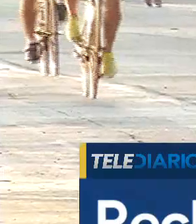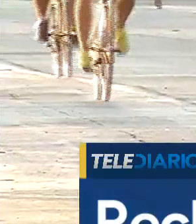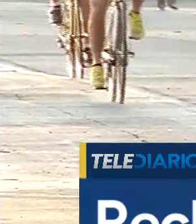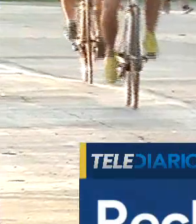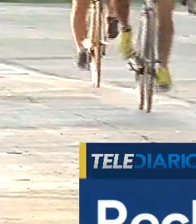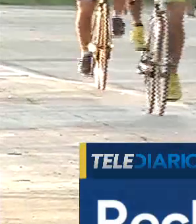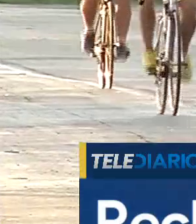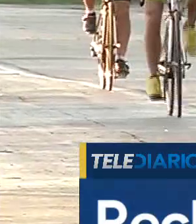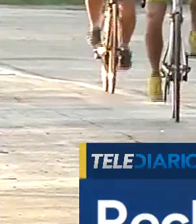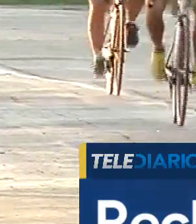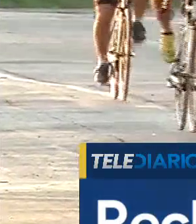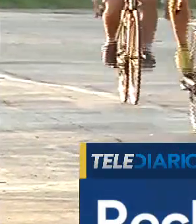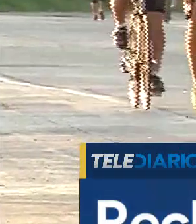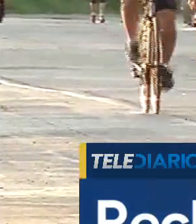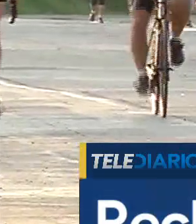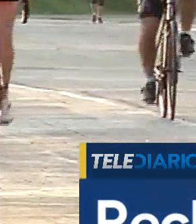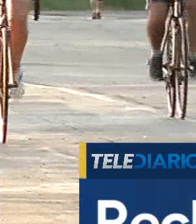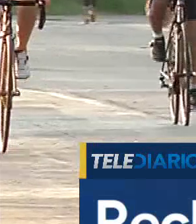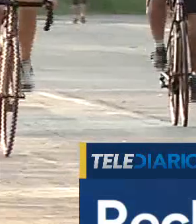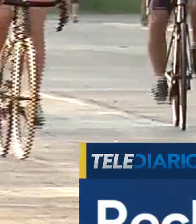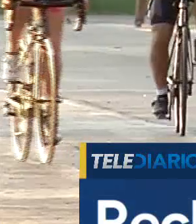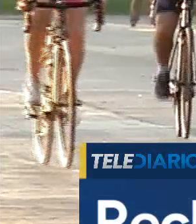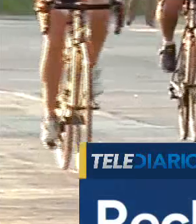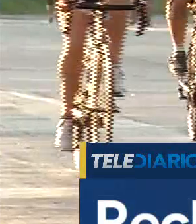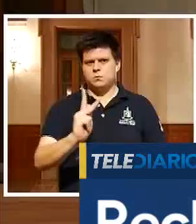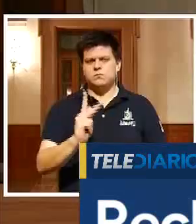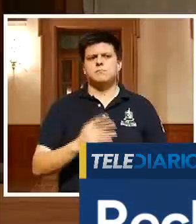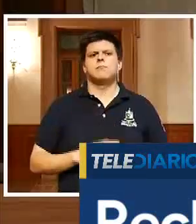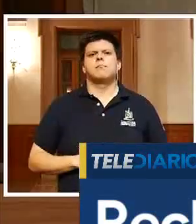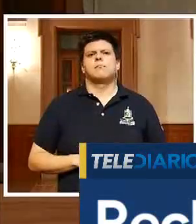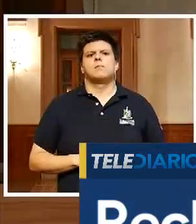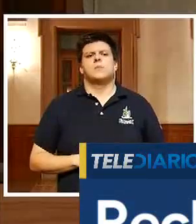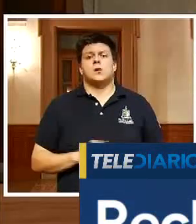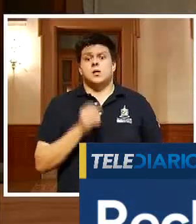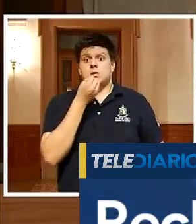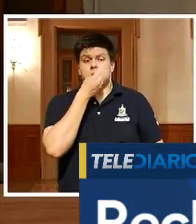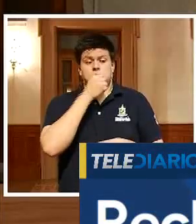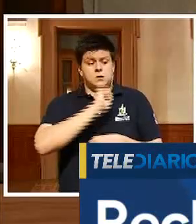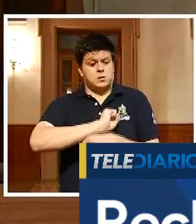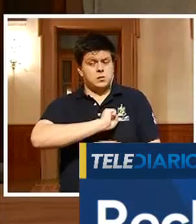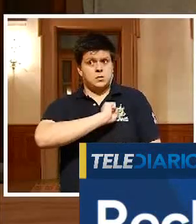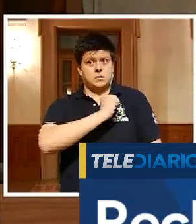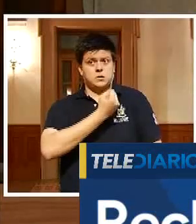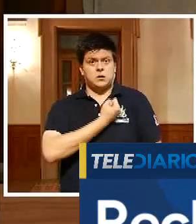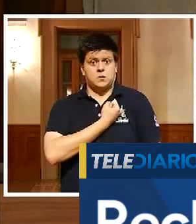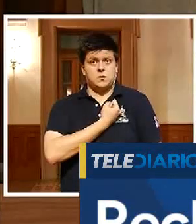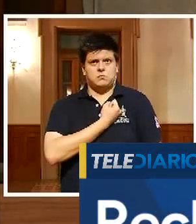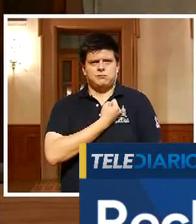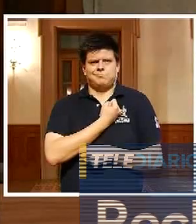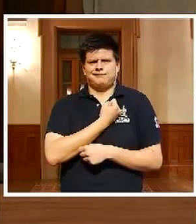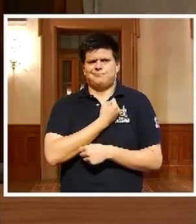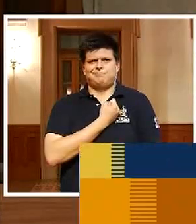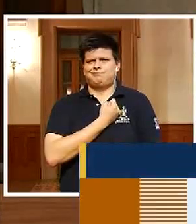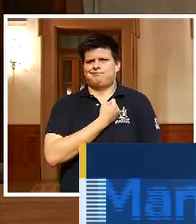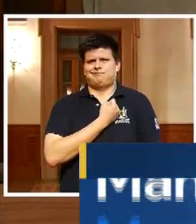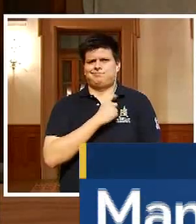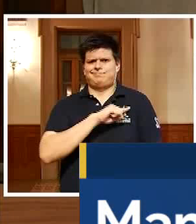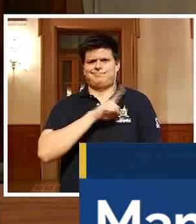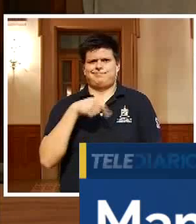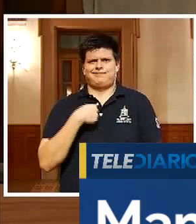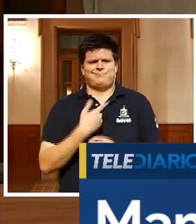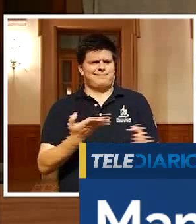el ingreso de personas que pertenezcan a grupos vulnerables. La Secretaría de Salud no cerró el Parque